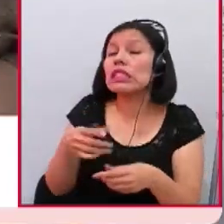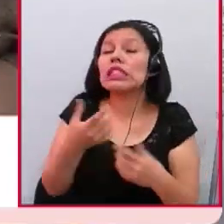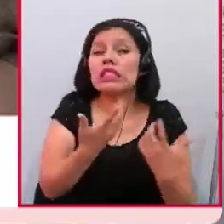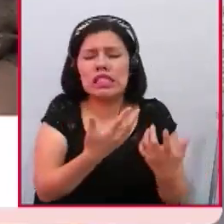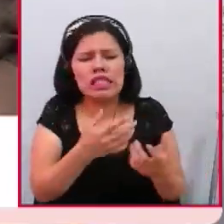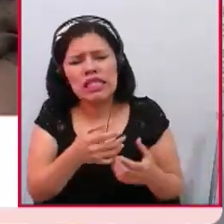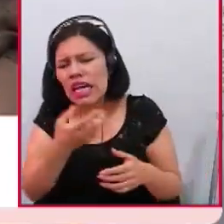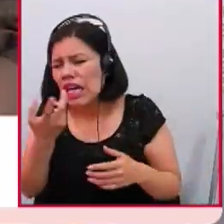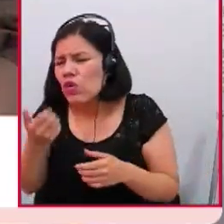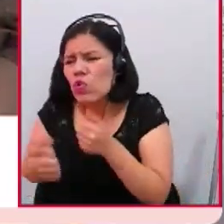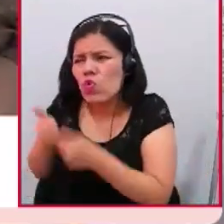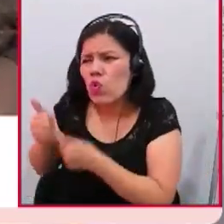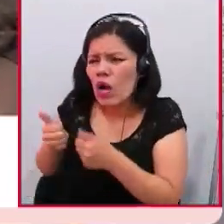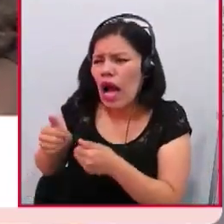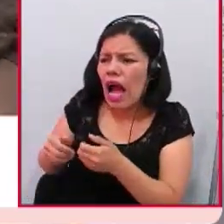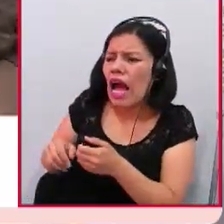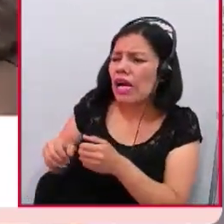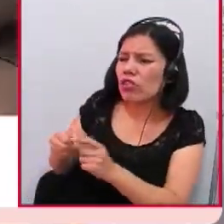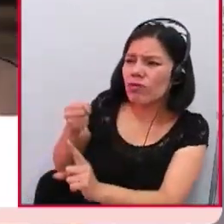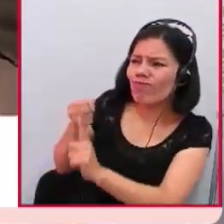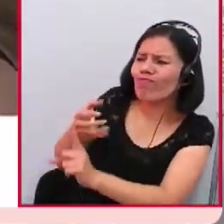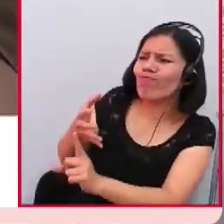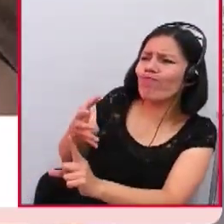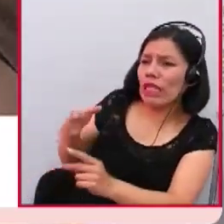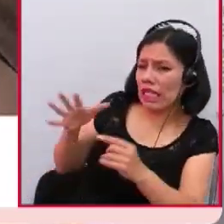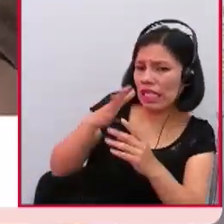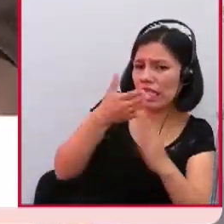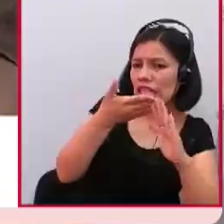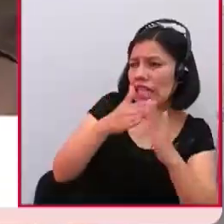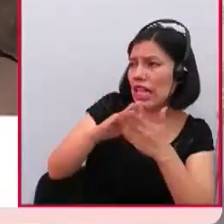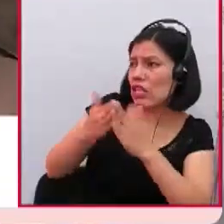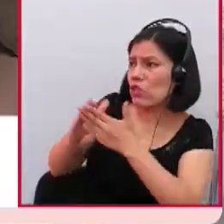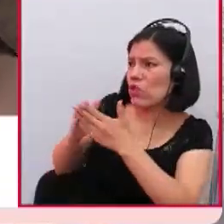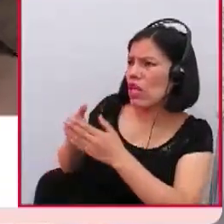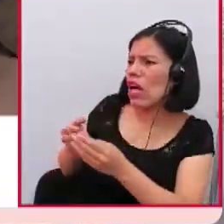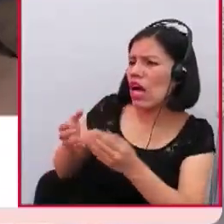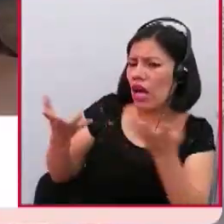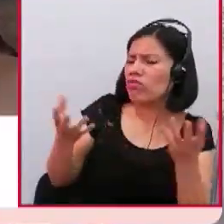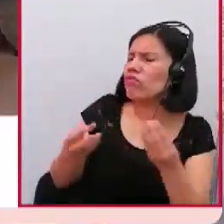Hilo? Ya. Como le indiqué,